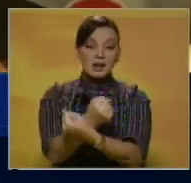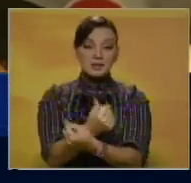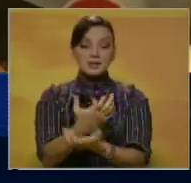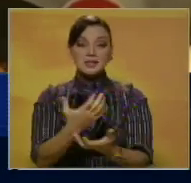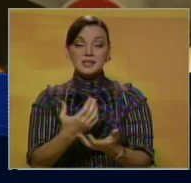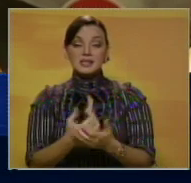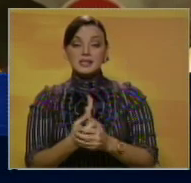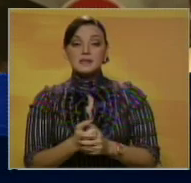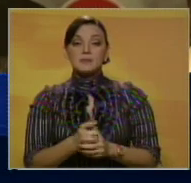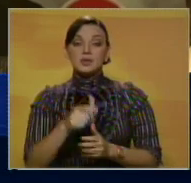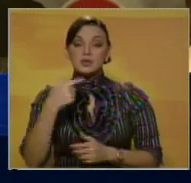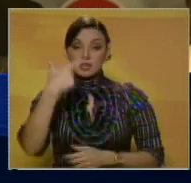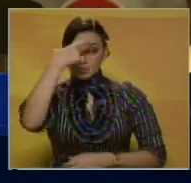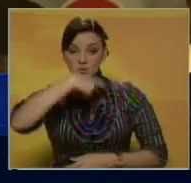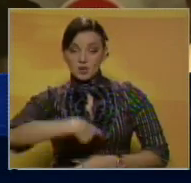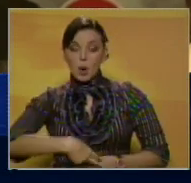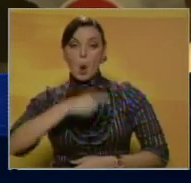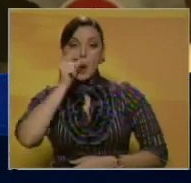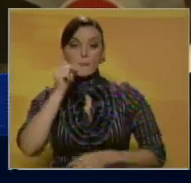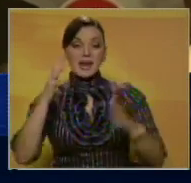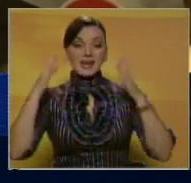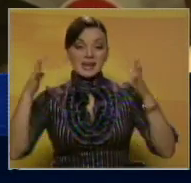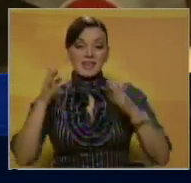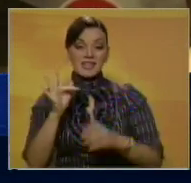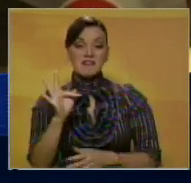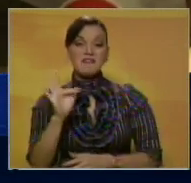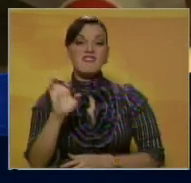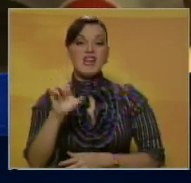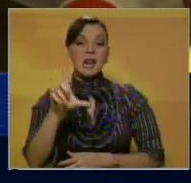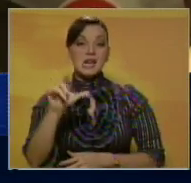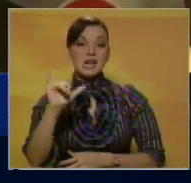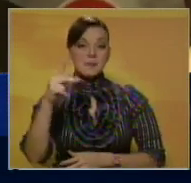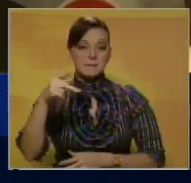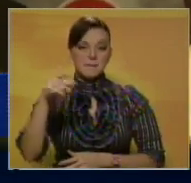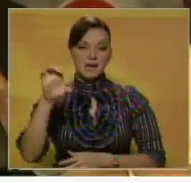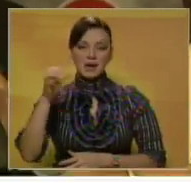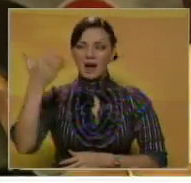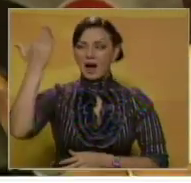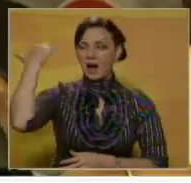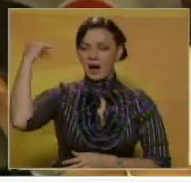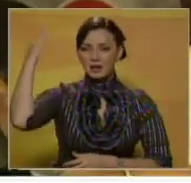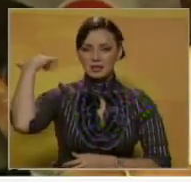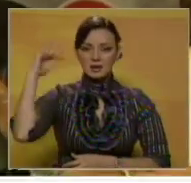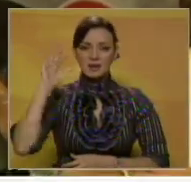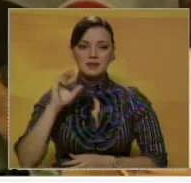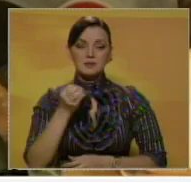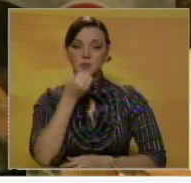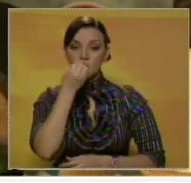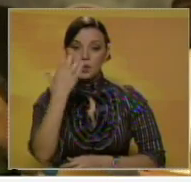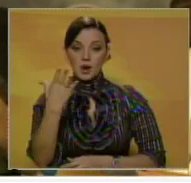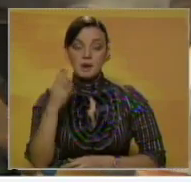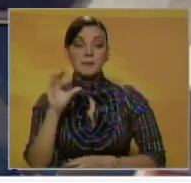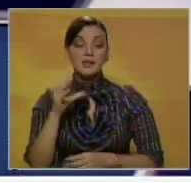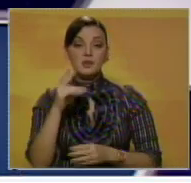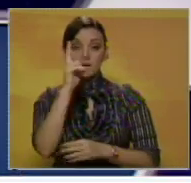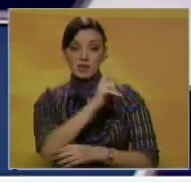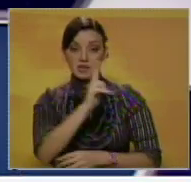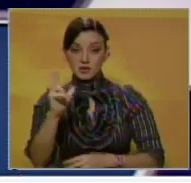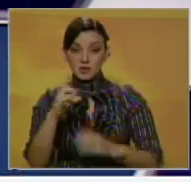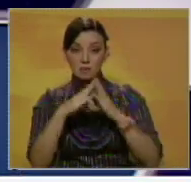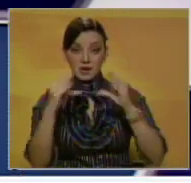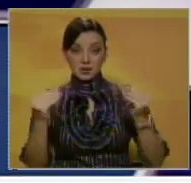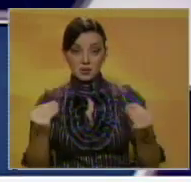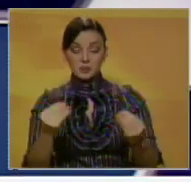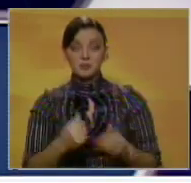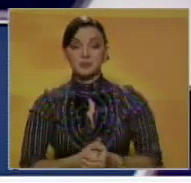interpretando a el gran Felipe Pirela. Ustedes no se pueden perder esta historia maravillosa de música, arte y buenas actuaciones. Besos y bendiciones para todos. Seguimos con